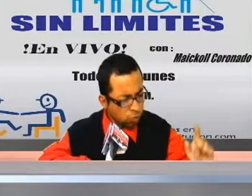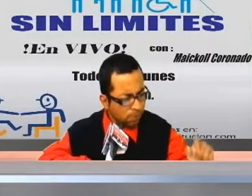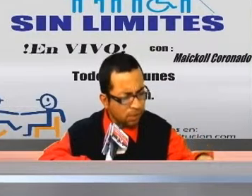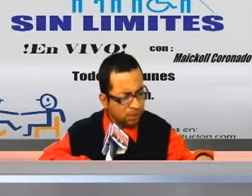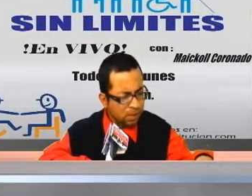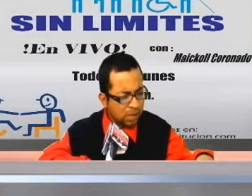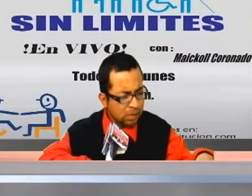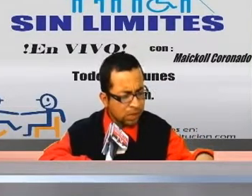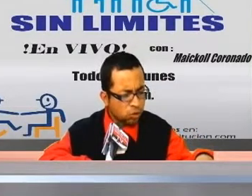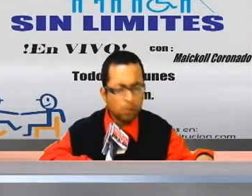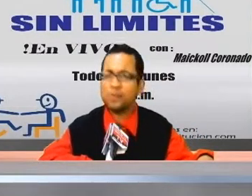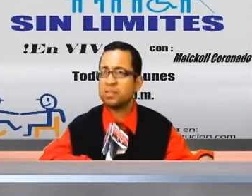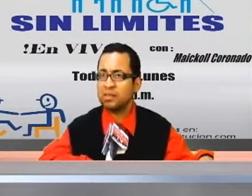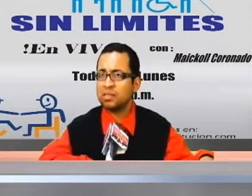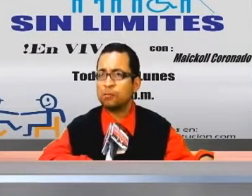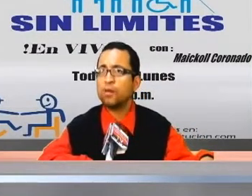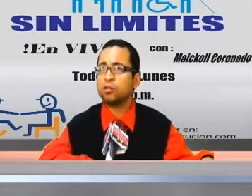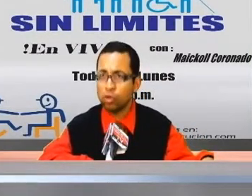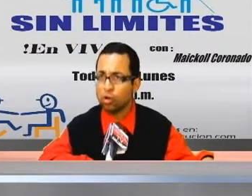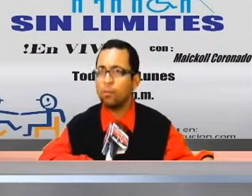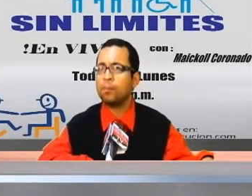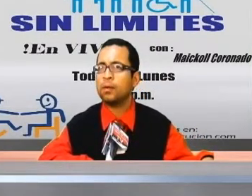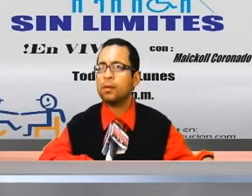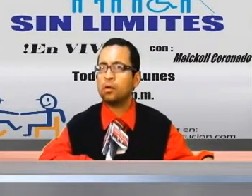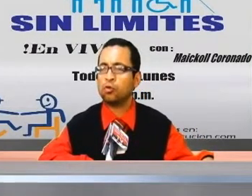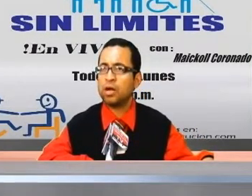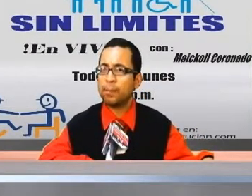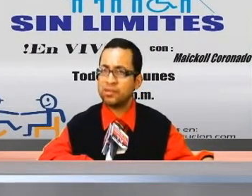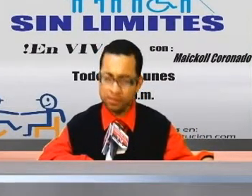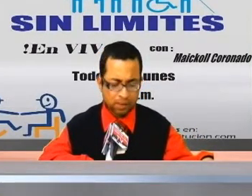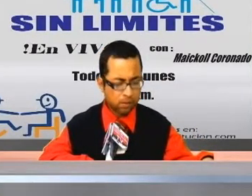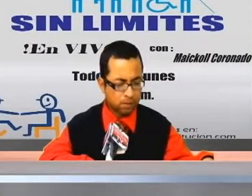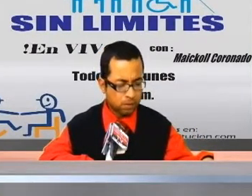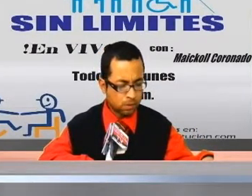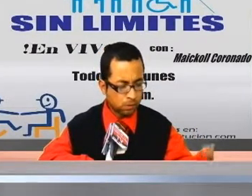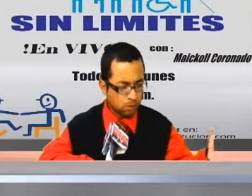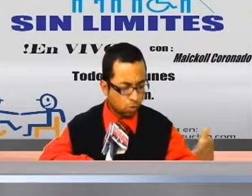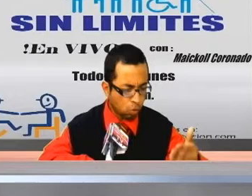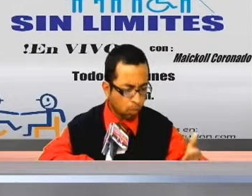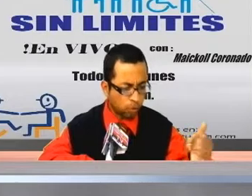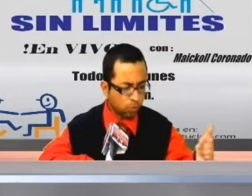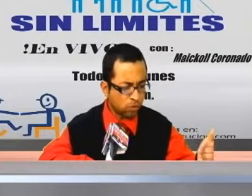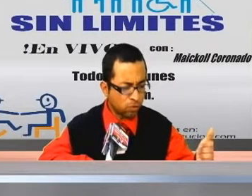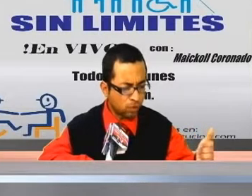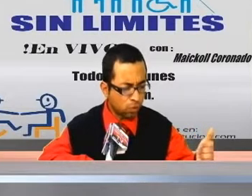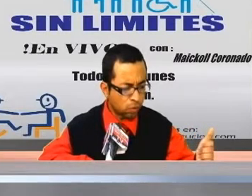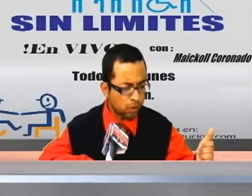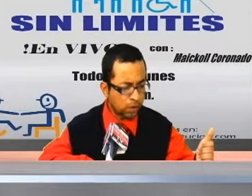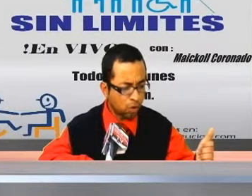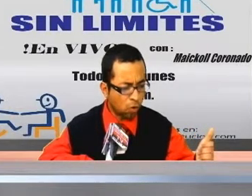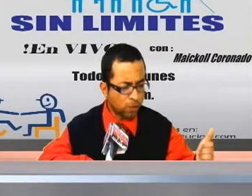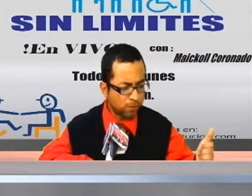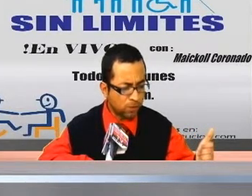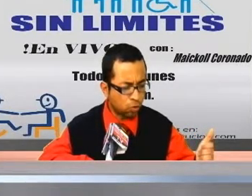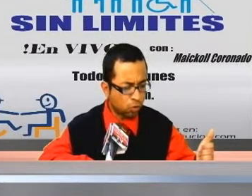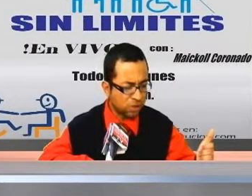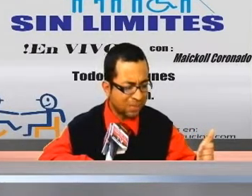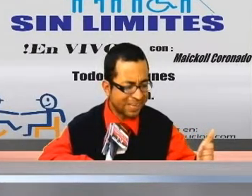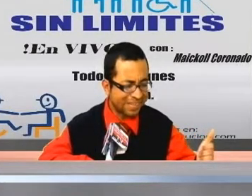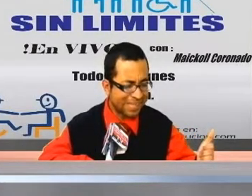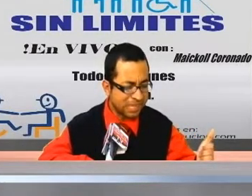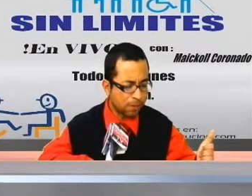donde justamente estuvieron presentes personas con discapacidad, como lo estoy mencionando, el joven